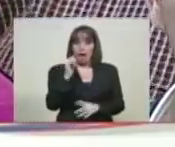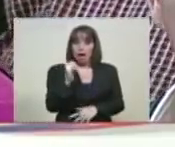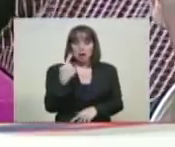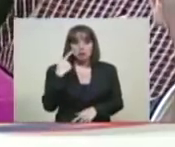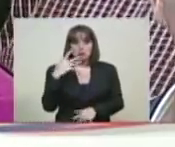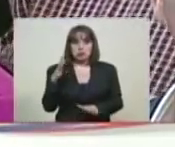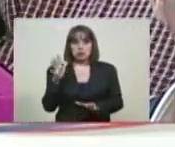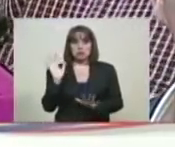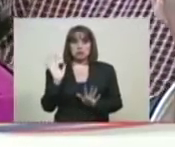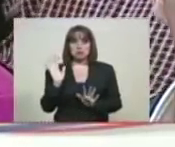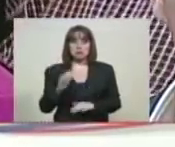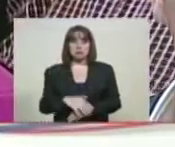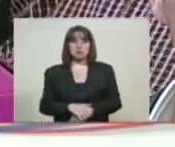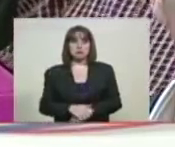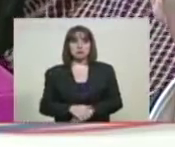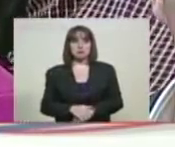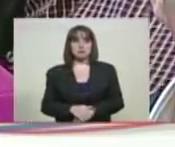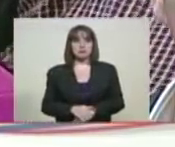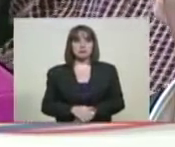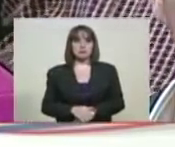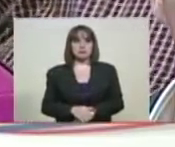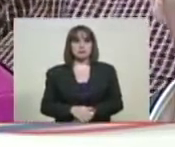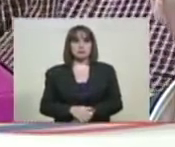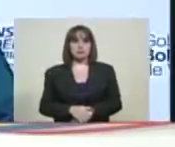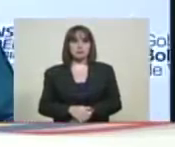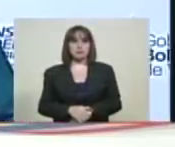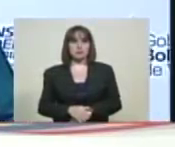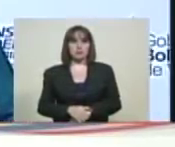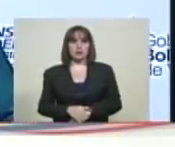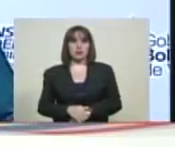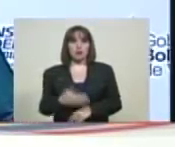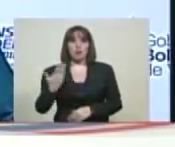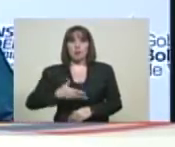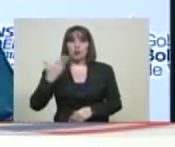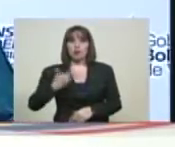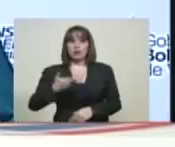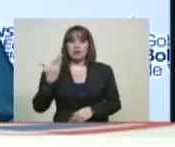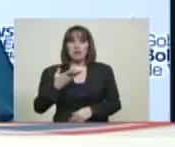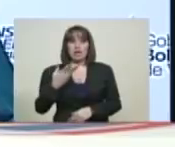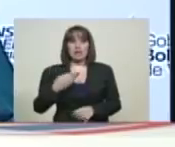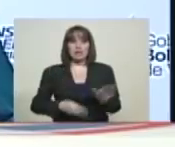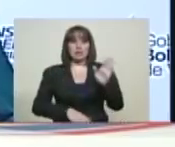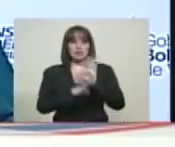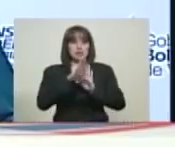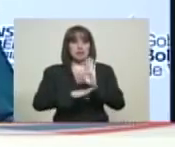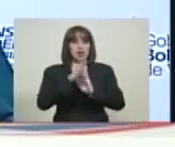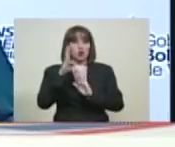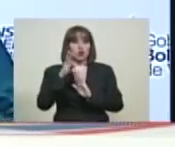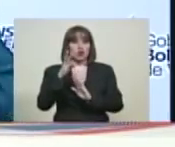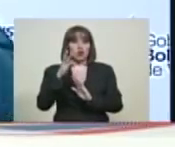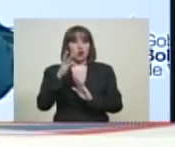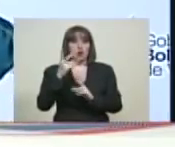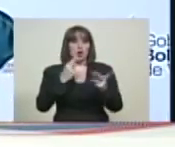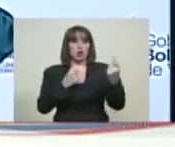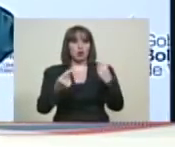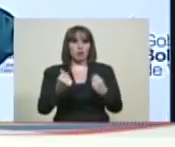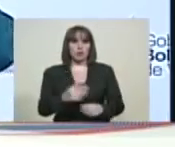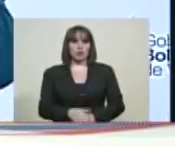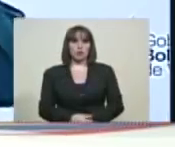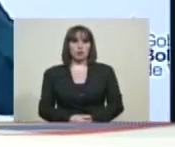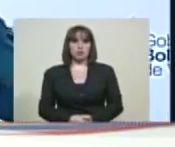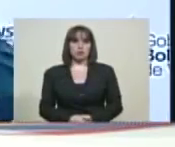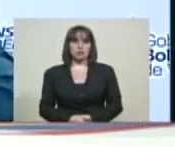te lo digo la gran tarea nuestra el desarrollo económico tener un orden económico